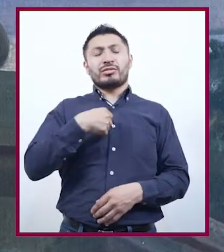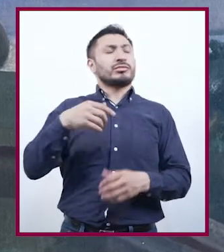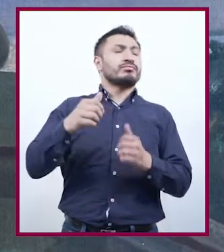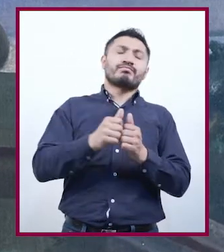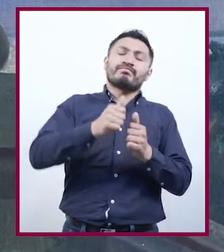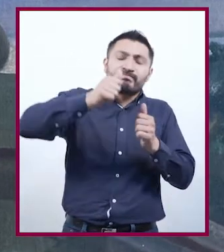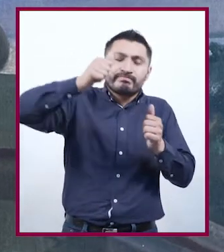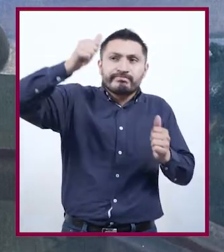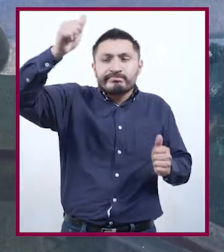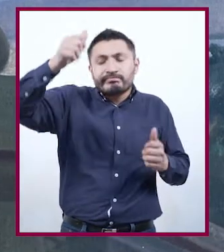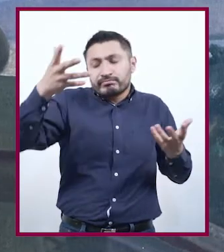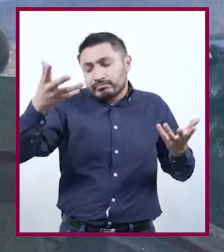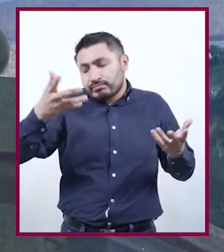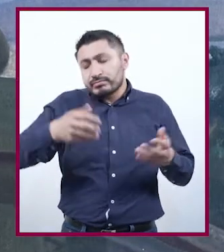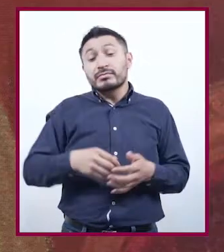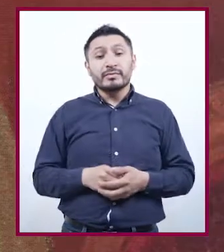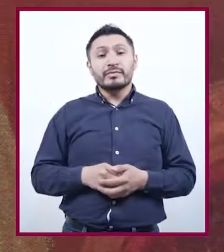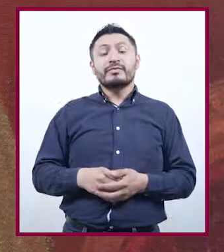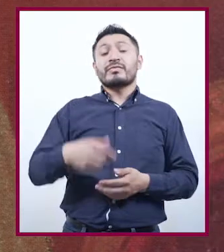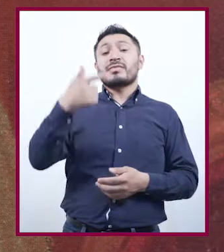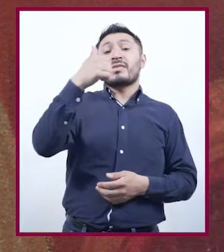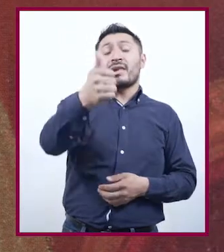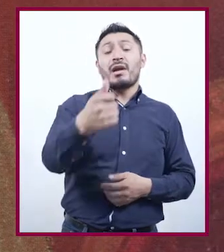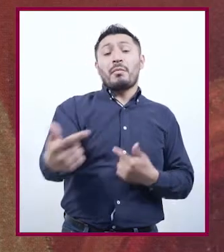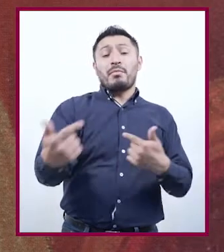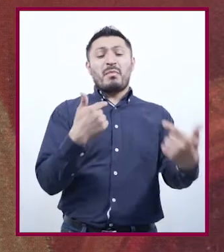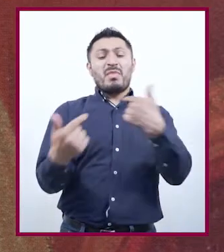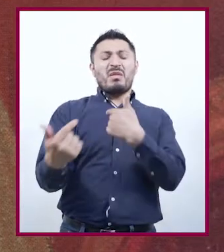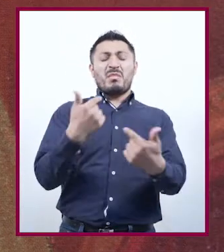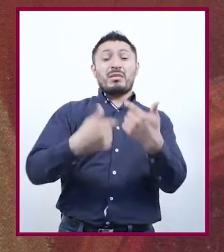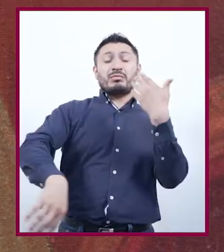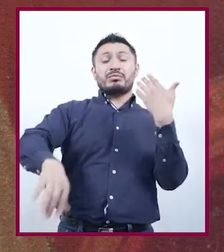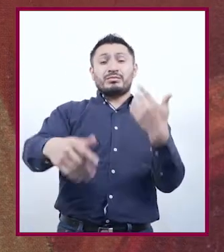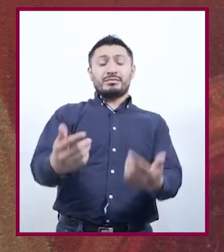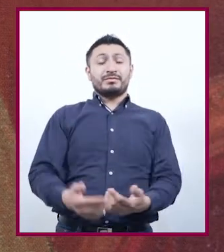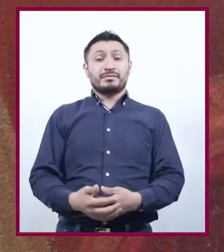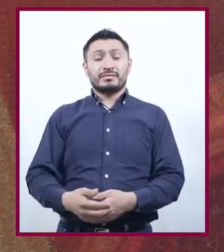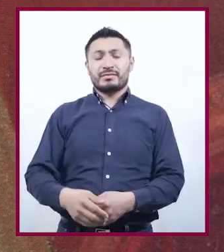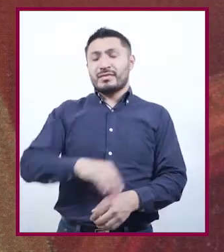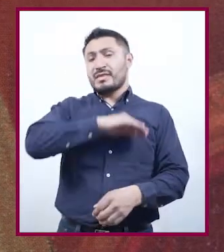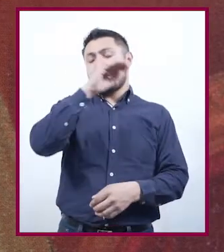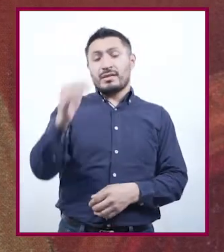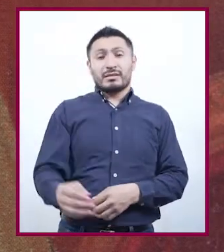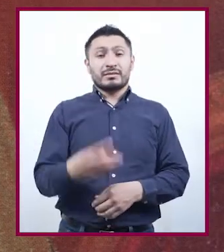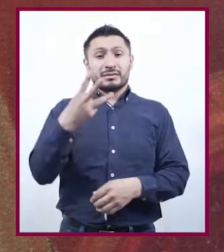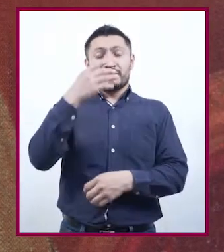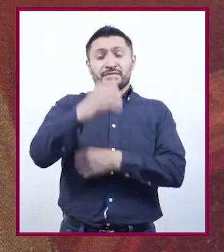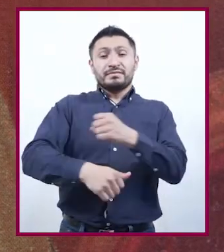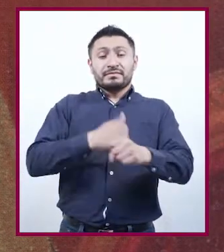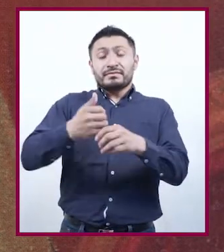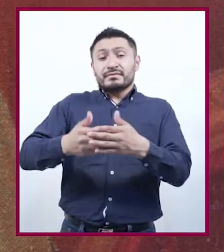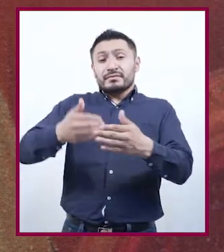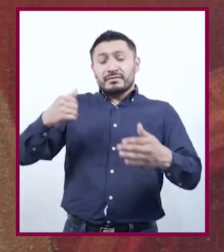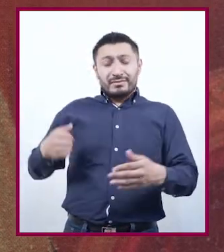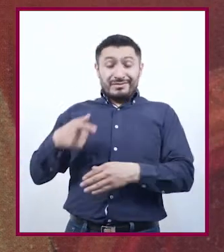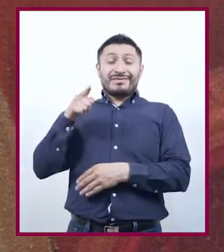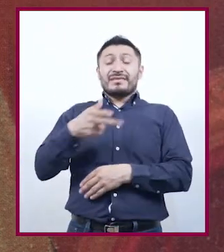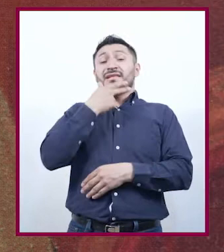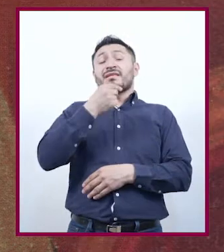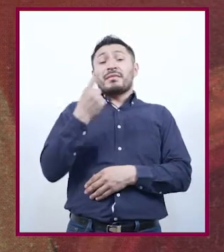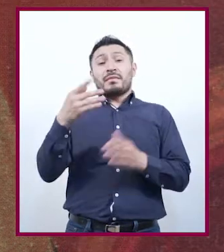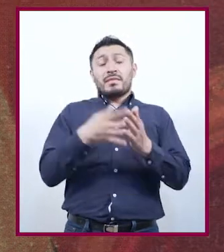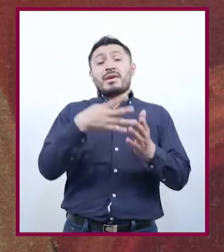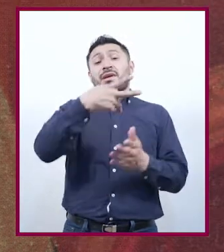estoy muy distante de tenerla». 6 balas de un pelotón terminaron con la vida del hombre que, 3 años antes,